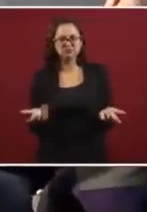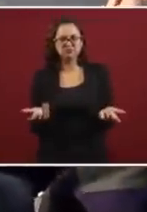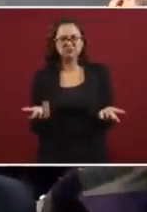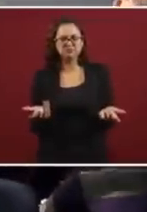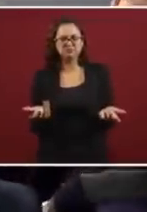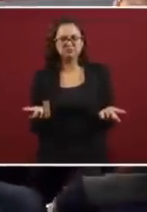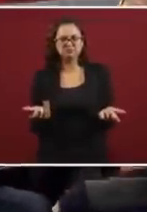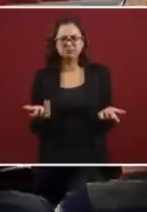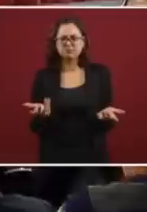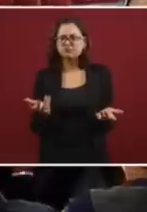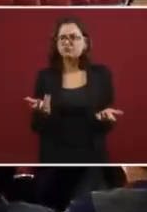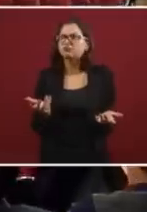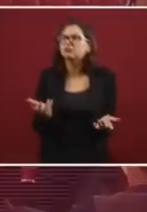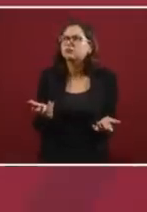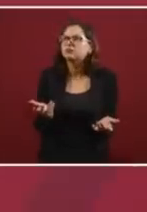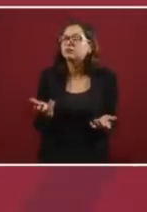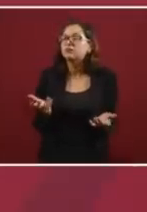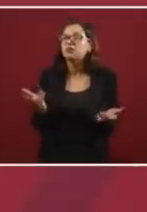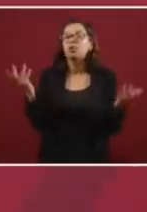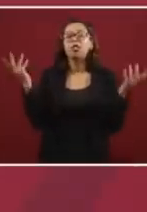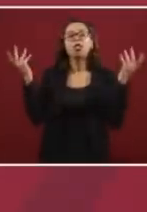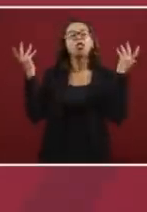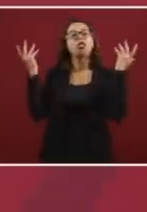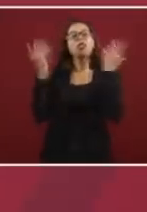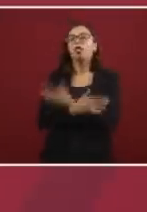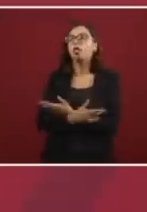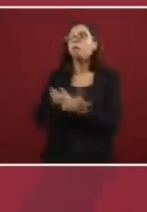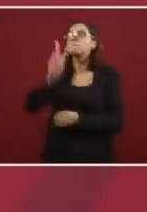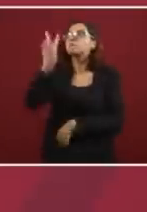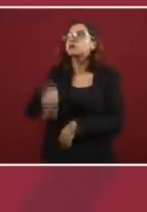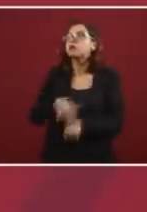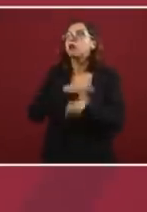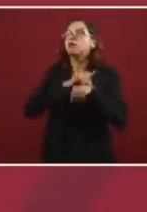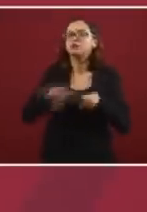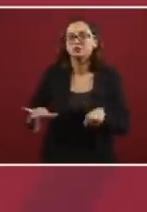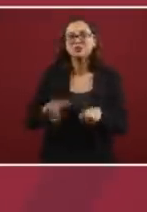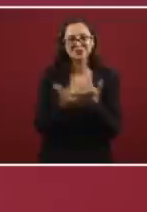empezó a notarlo así estamos ahora